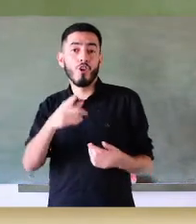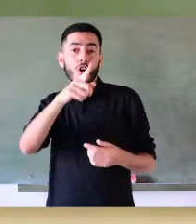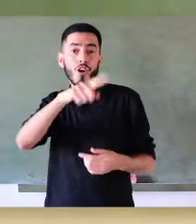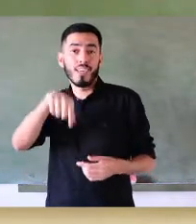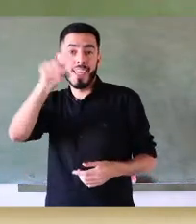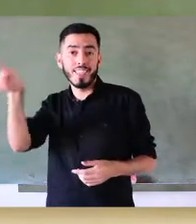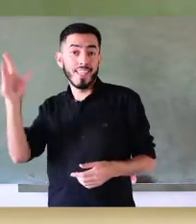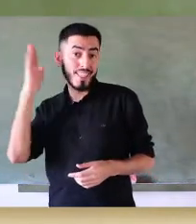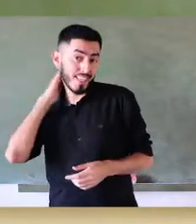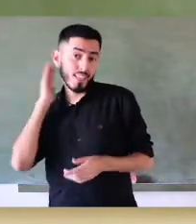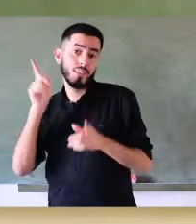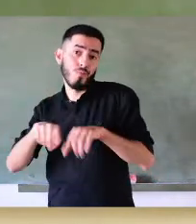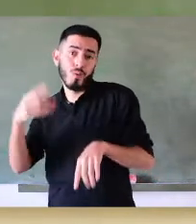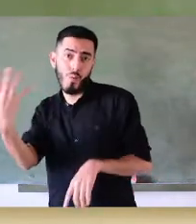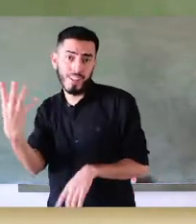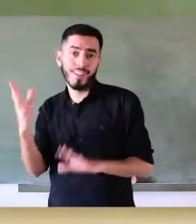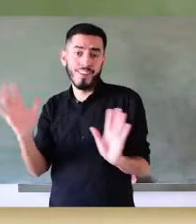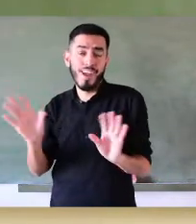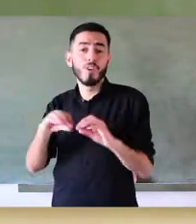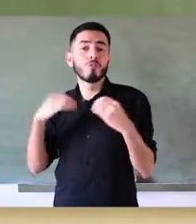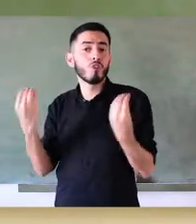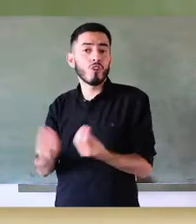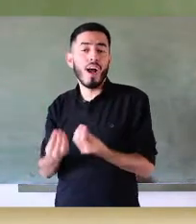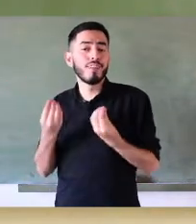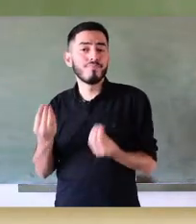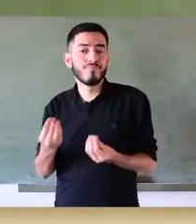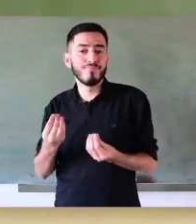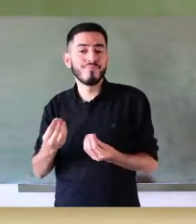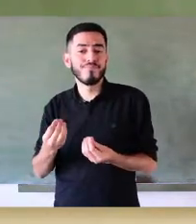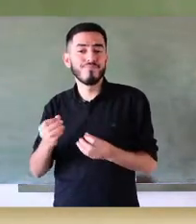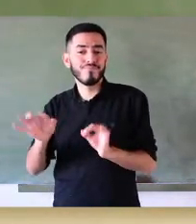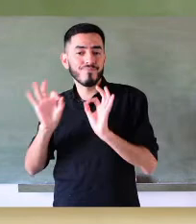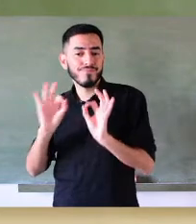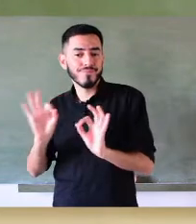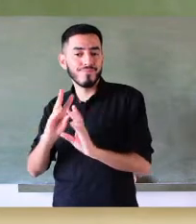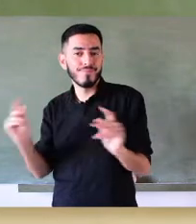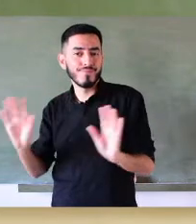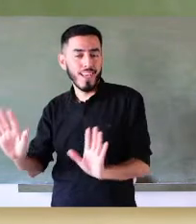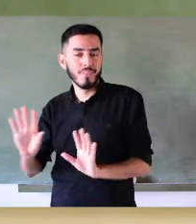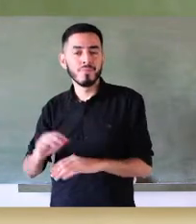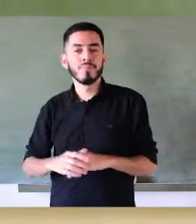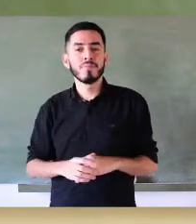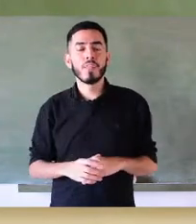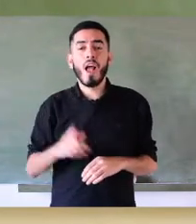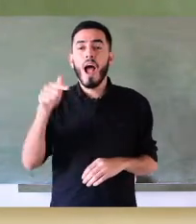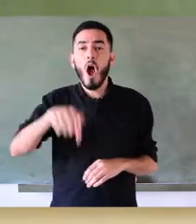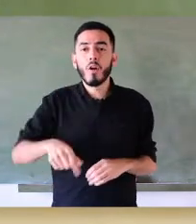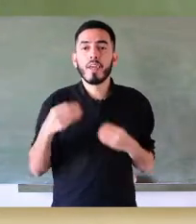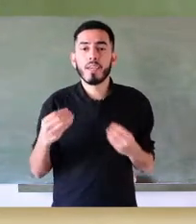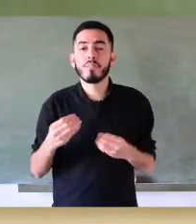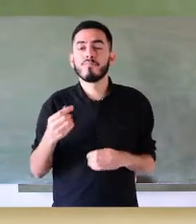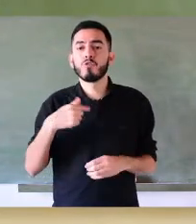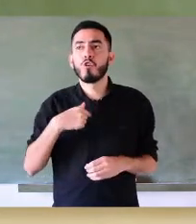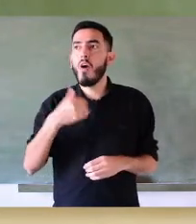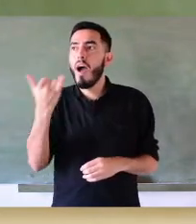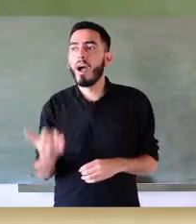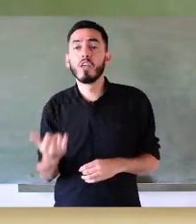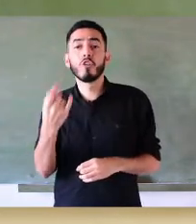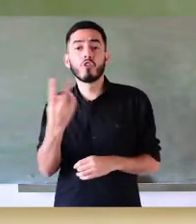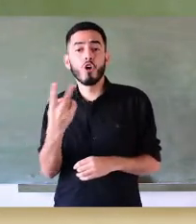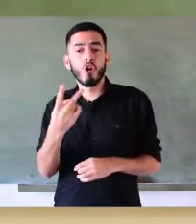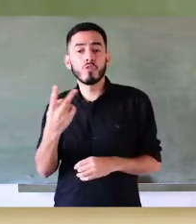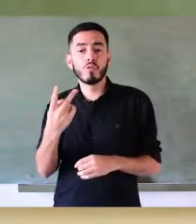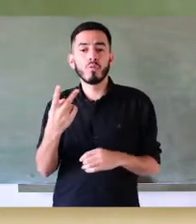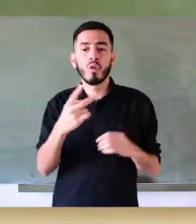raíz de 16 es 4, y fíjense que en total obtuve las 3 cifras decimales. Ahora bien, si yo tengo 2 cifras